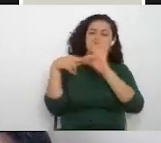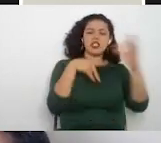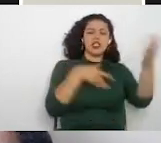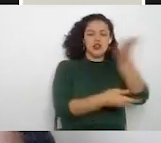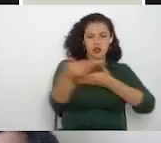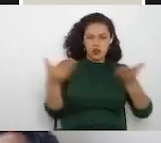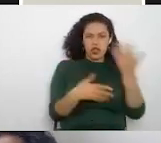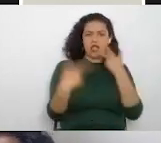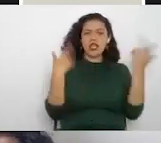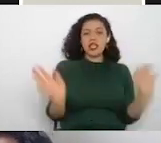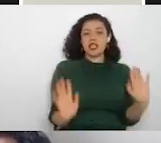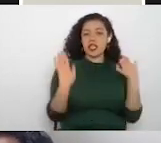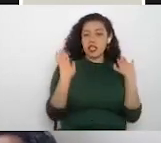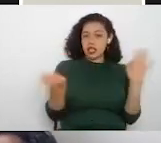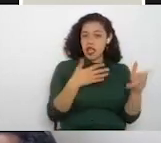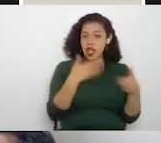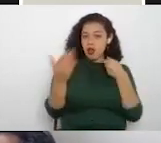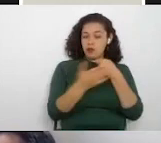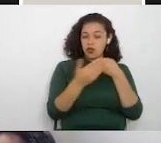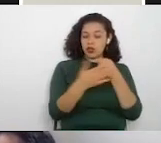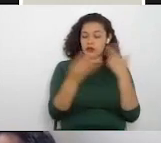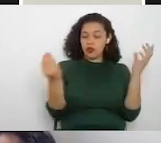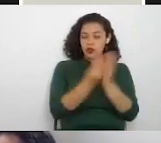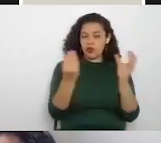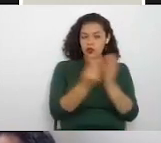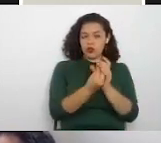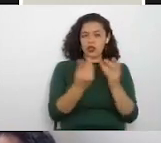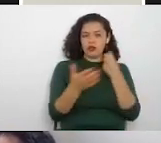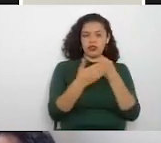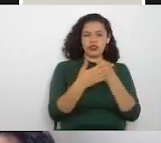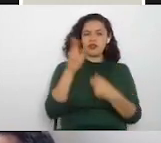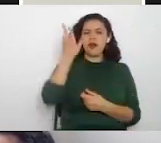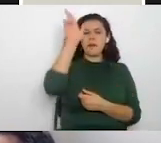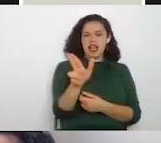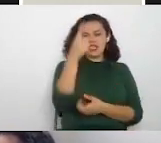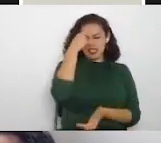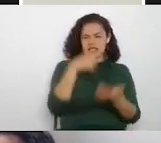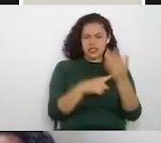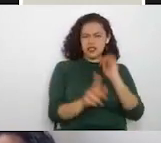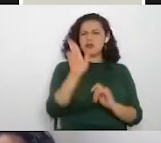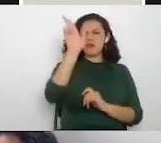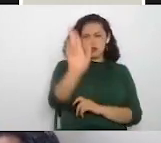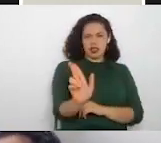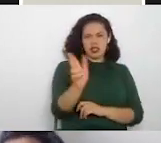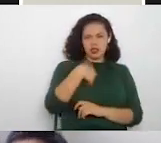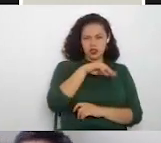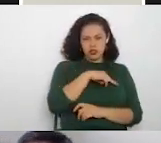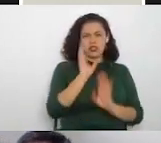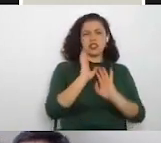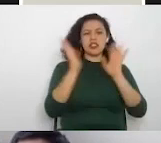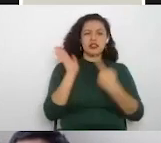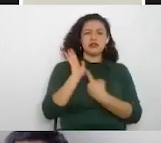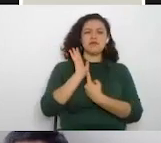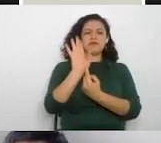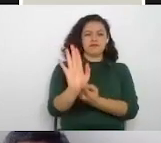la próxima clase, el próximo que es martes creo, les estaremos presentando